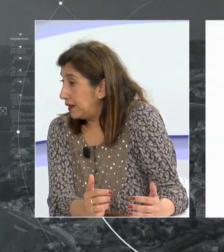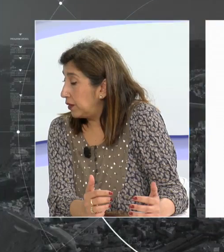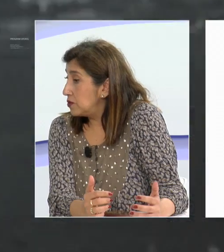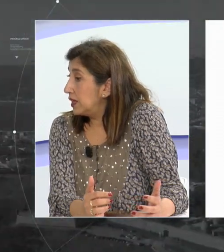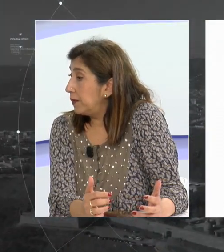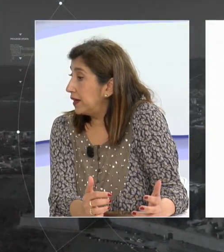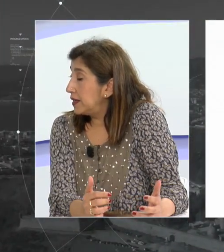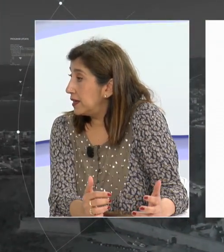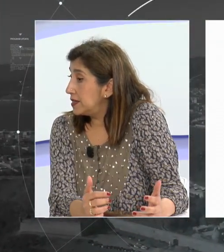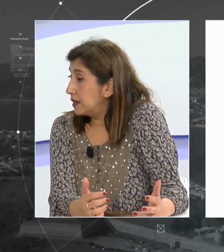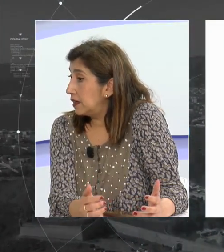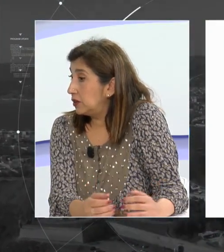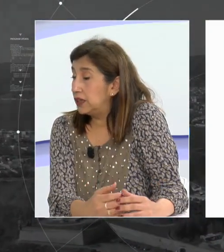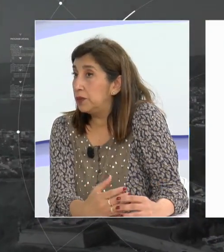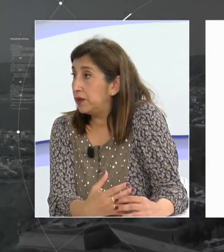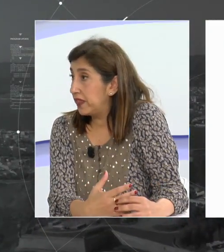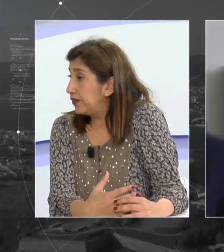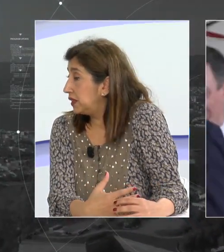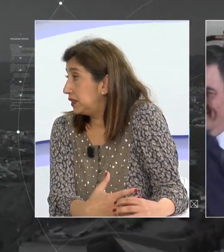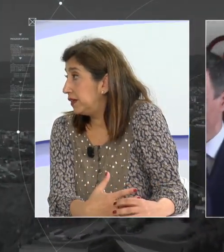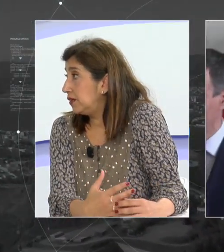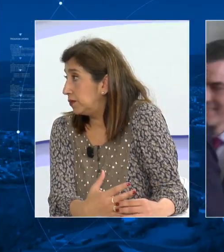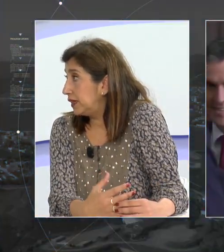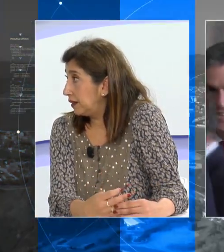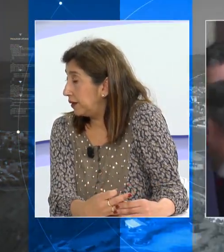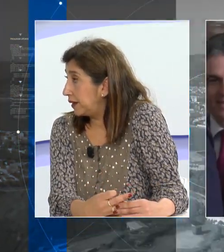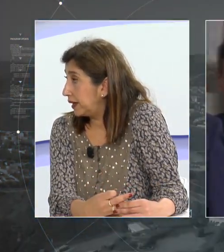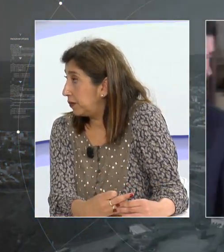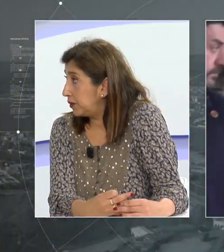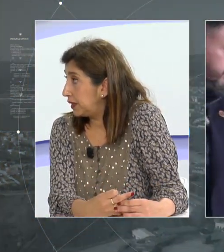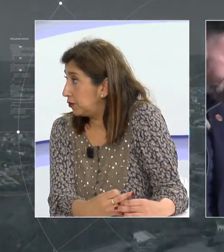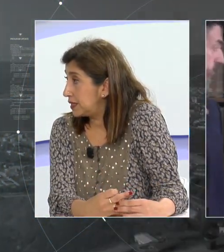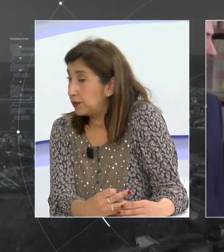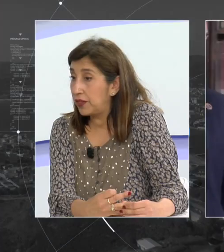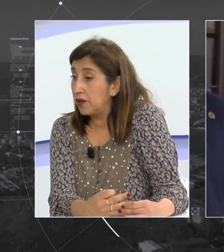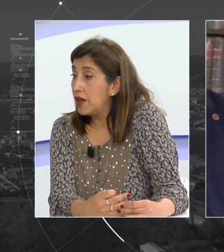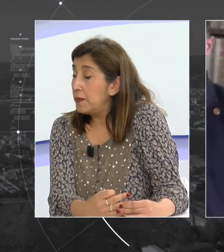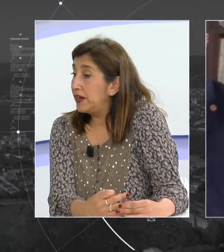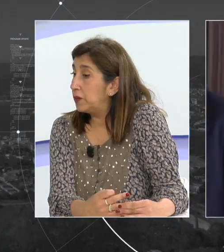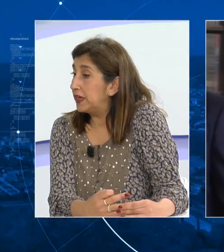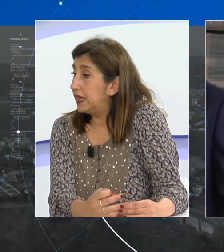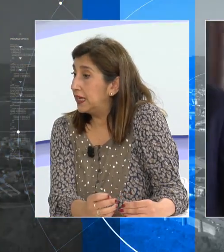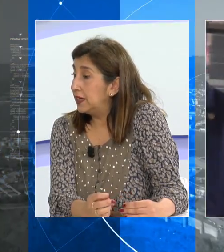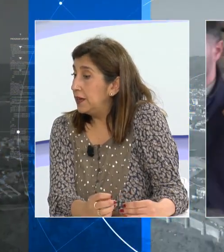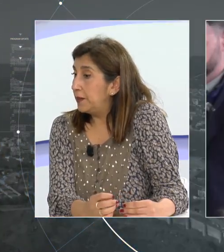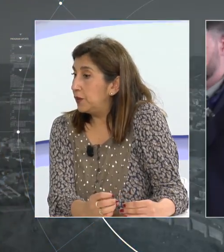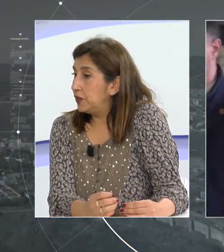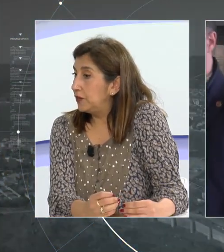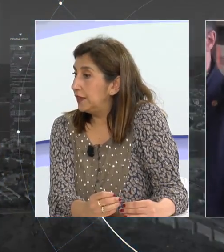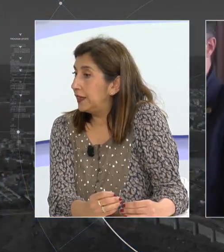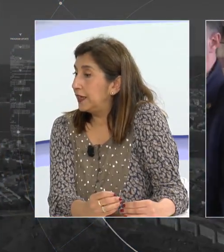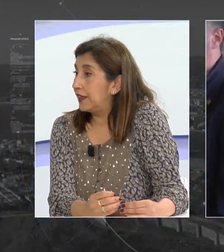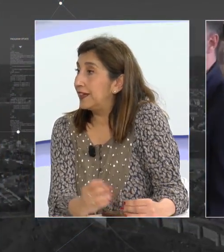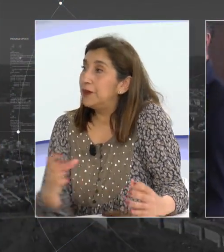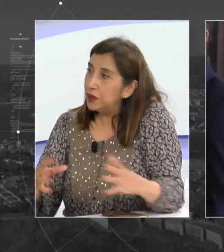investigación sigue más allá y se obtienen pruebas definitiva hombre la verdad es que le pone una situación más complicada pero bueno